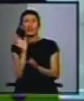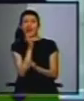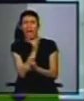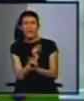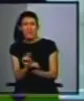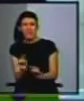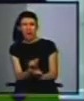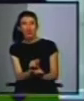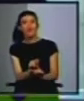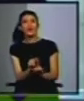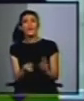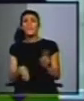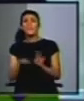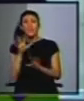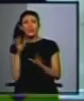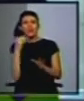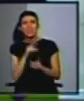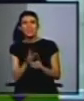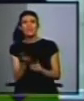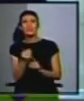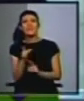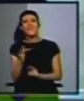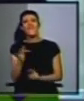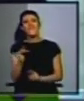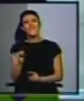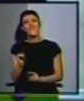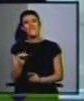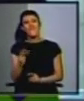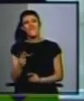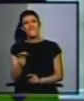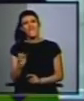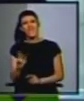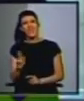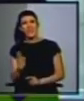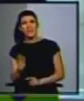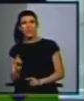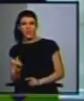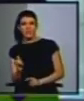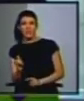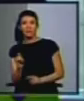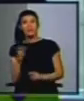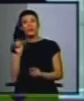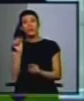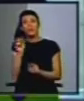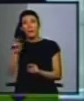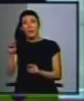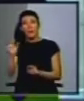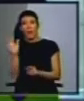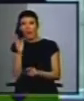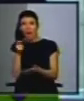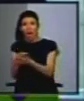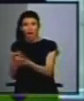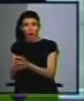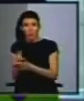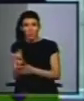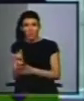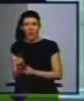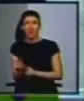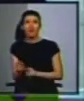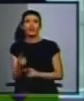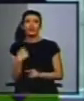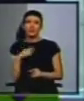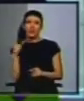para esta Navidad un Furby y muy pocos papás, digo, alcanzaron a comprarlo. Recorrimos tiendas y encontramos